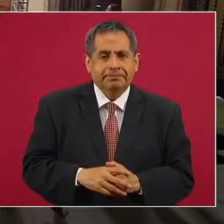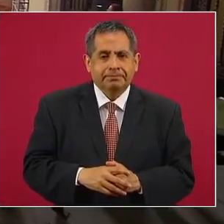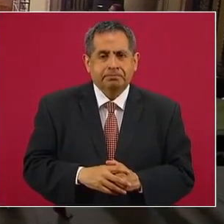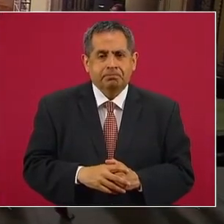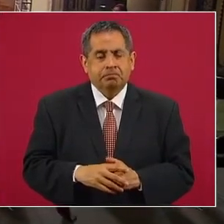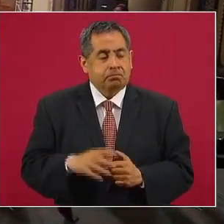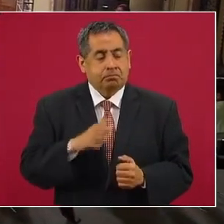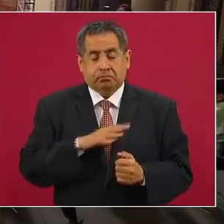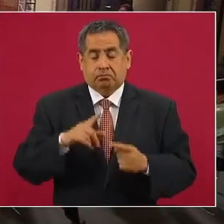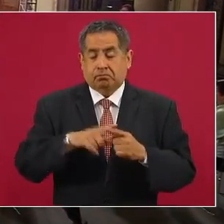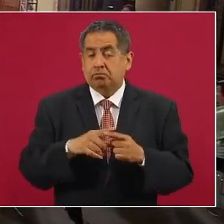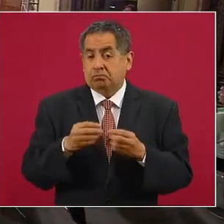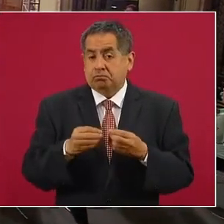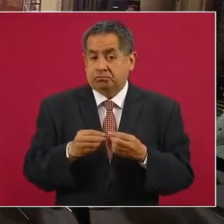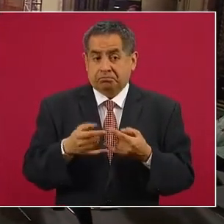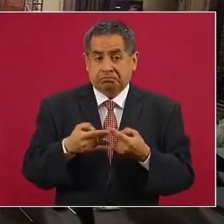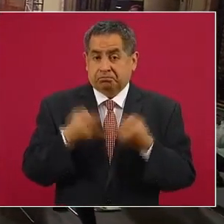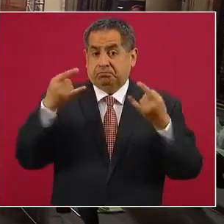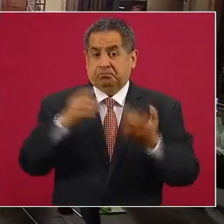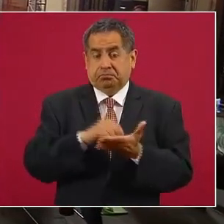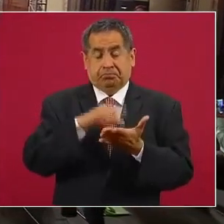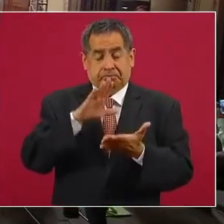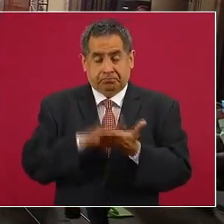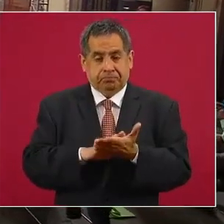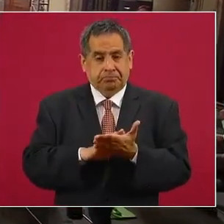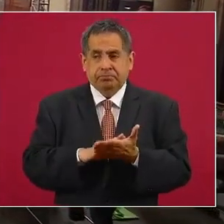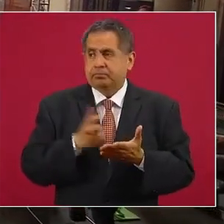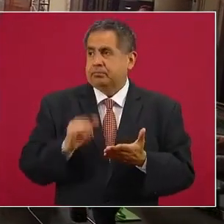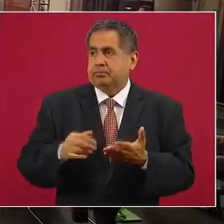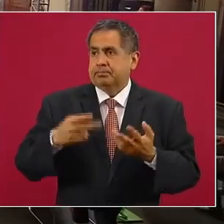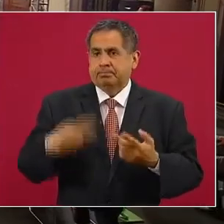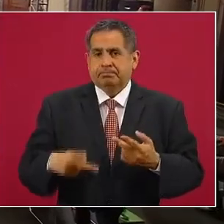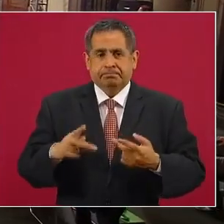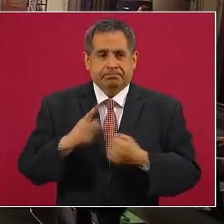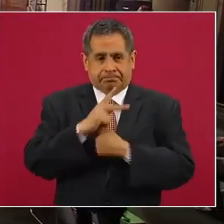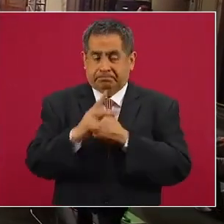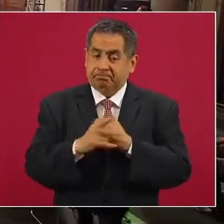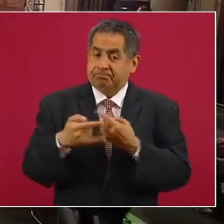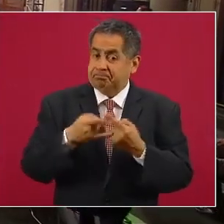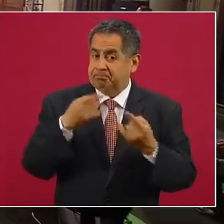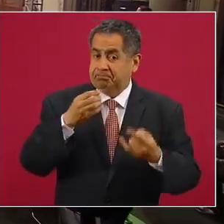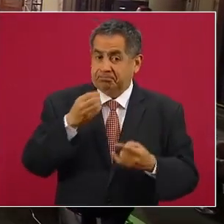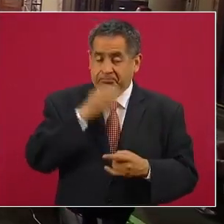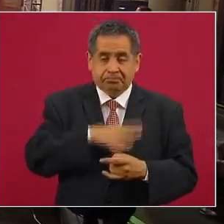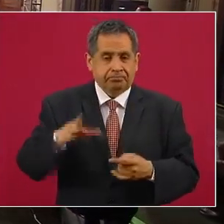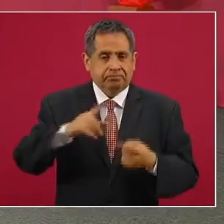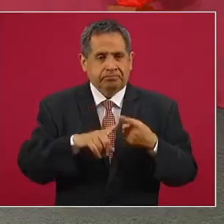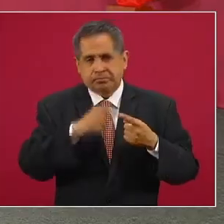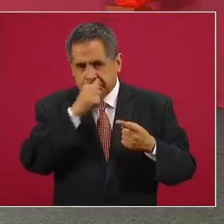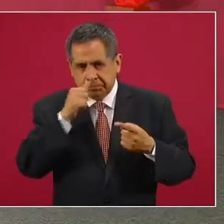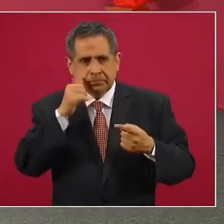Son momentos estelares de la vida pública del país. Bueno,